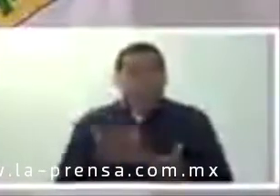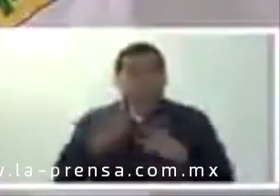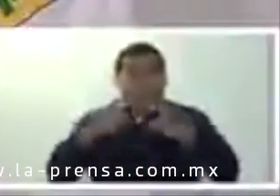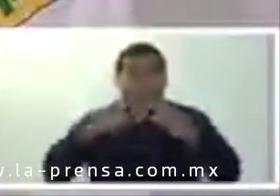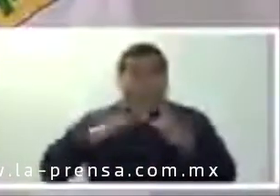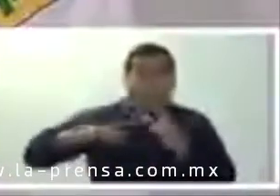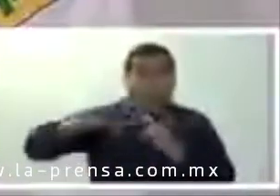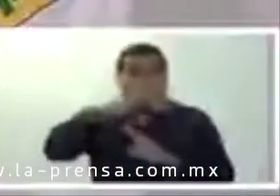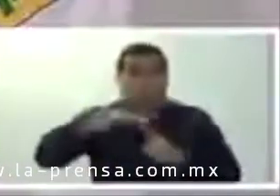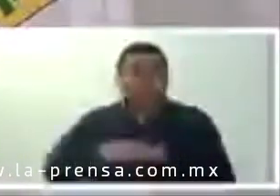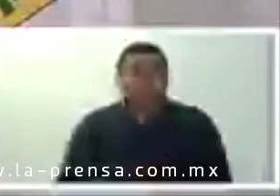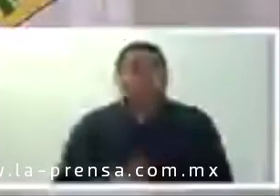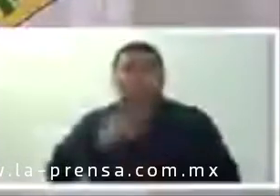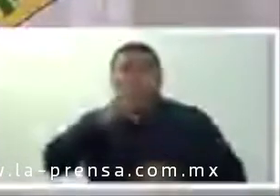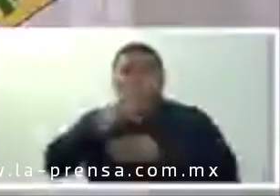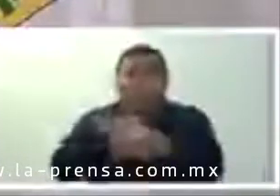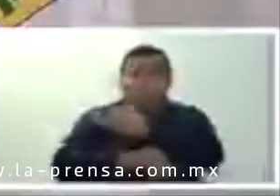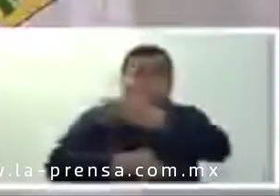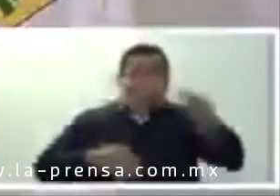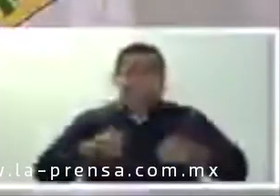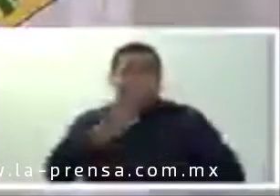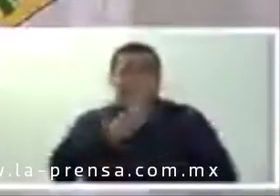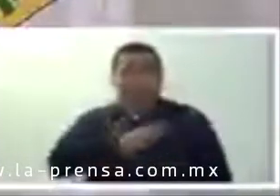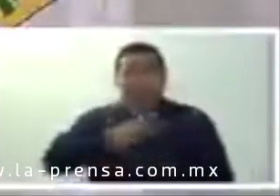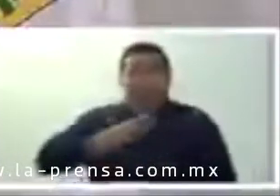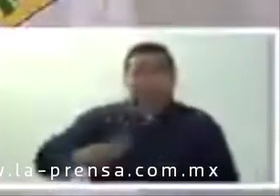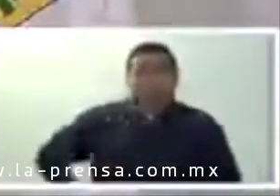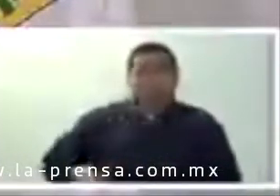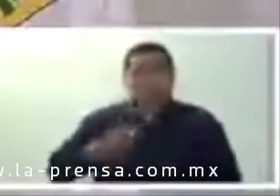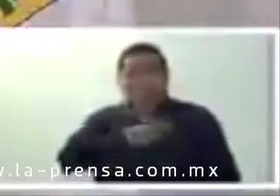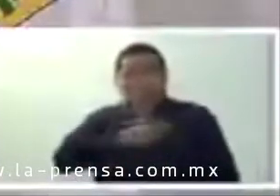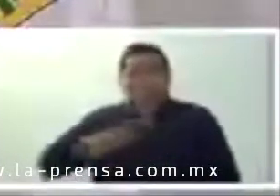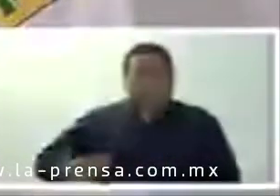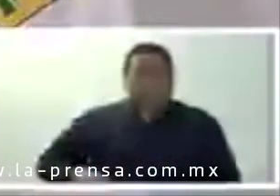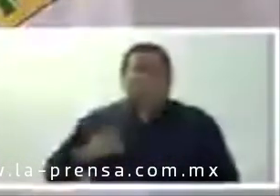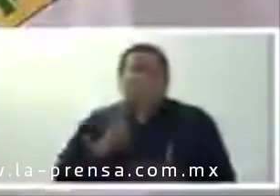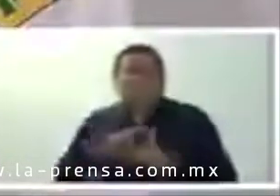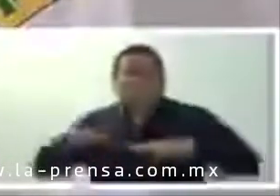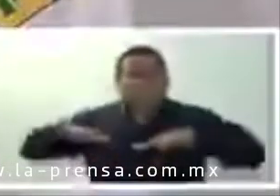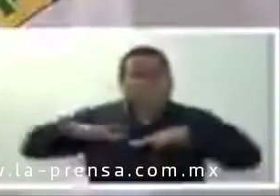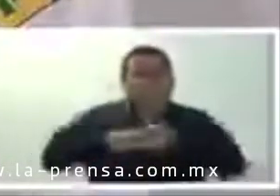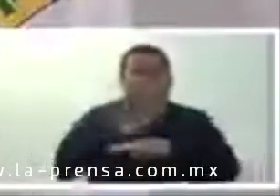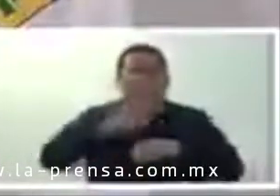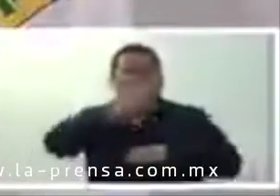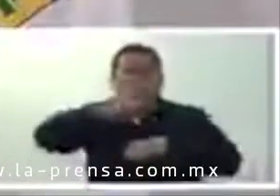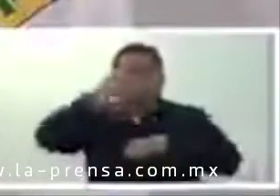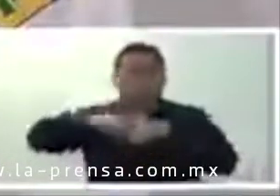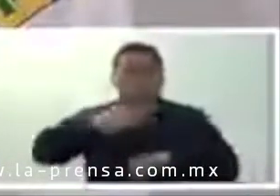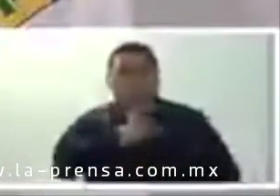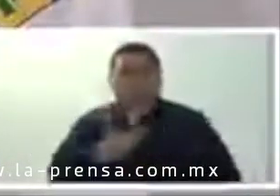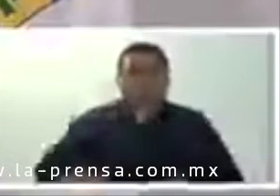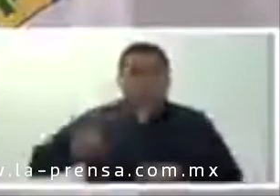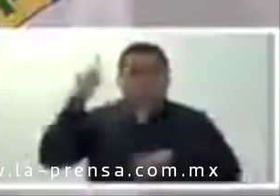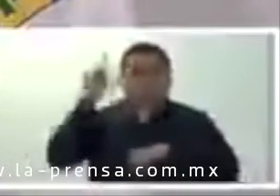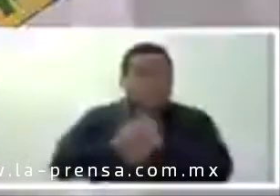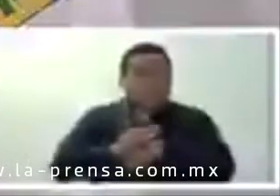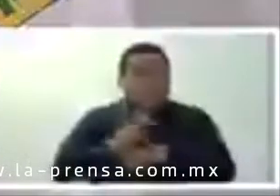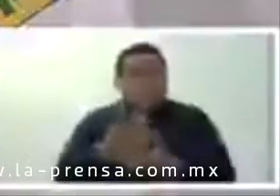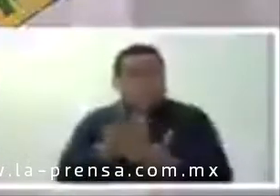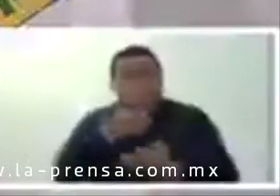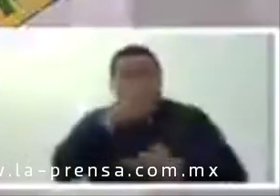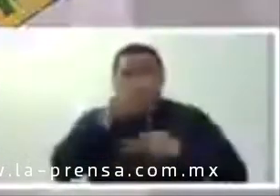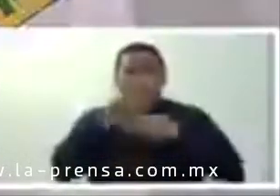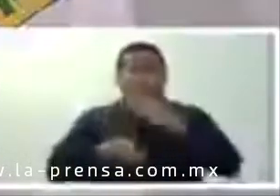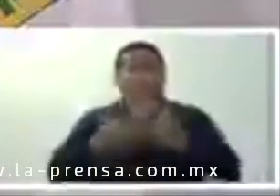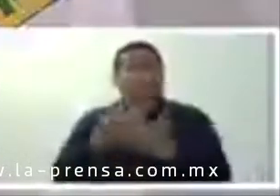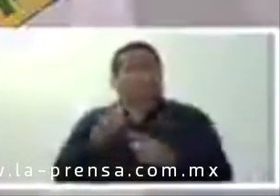contexto exhorto a los ayuntamientos para que modifiquen su normativa municipal a efectos de establecer